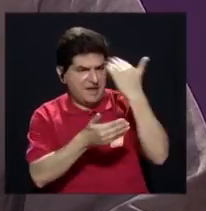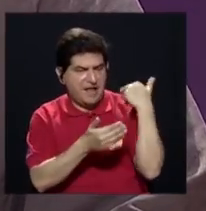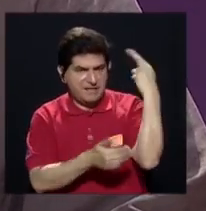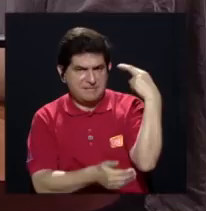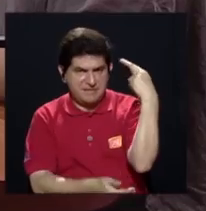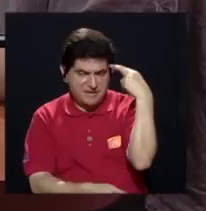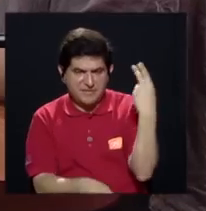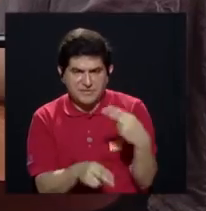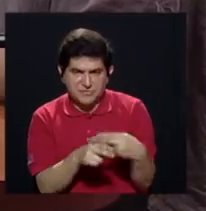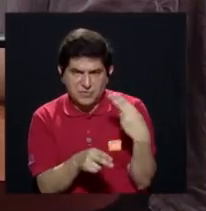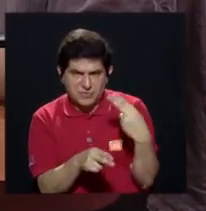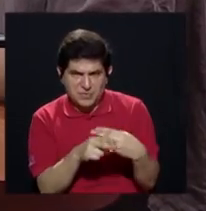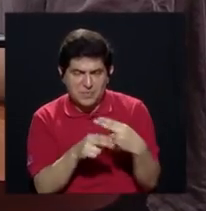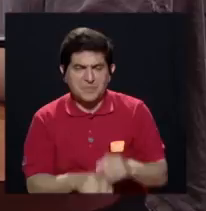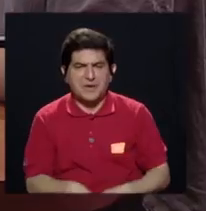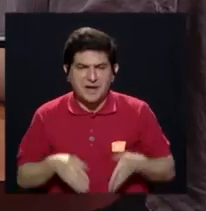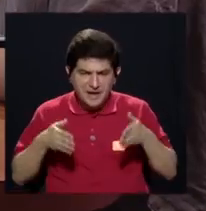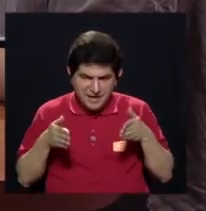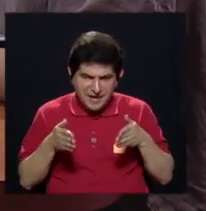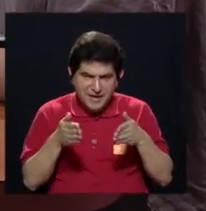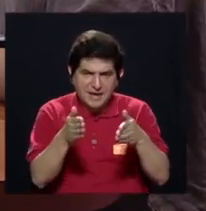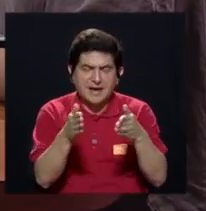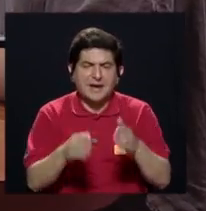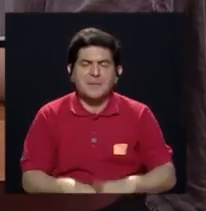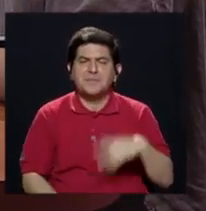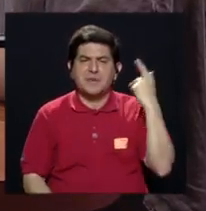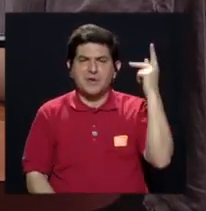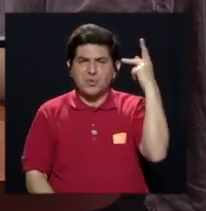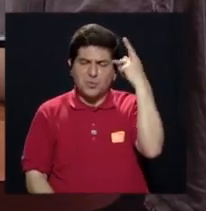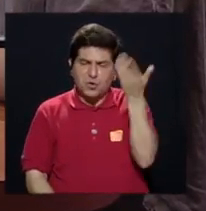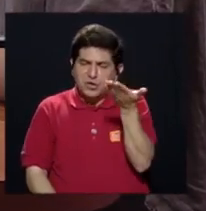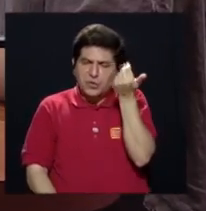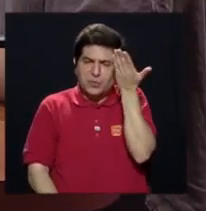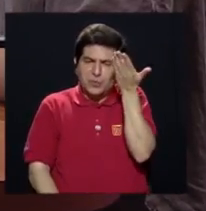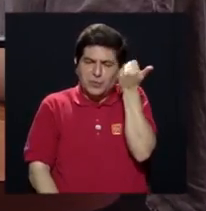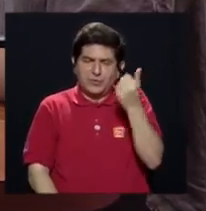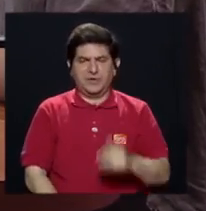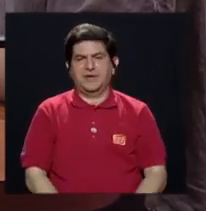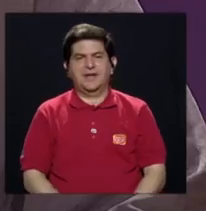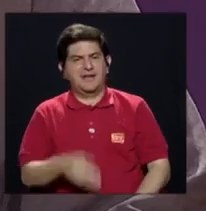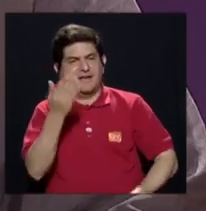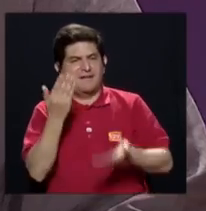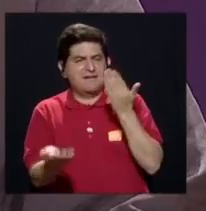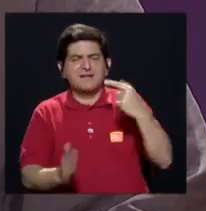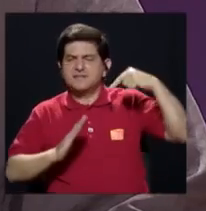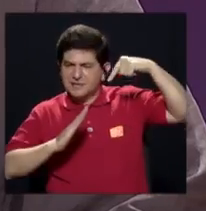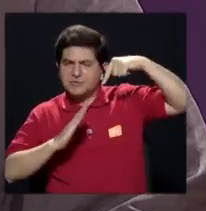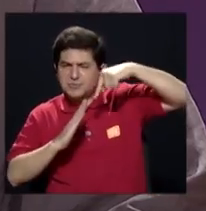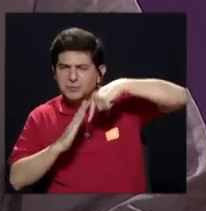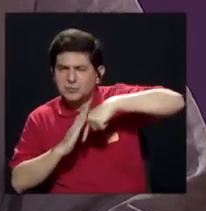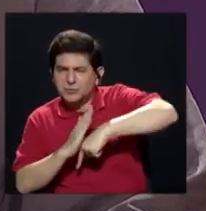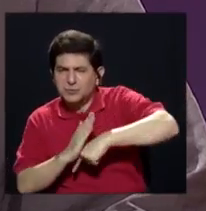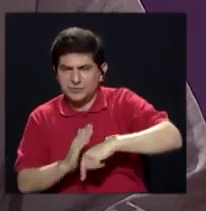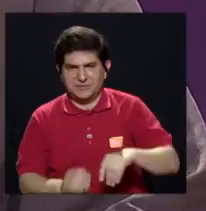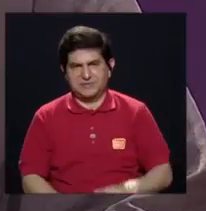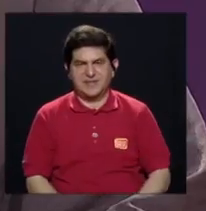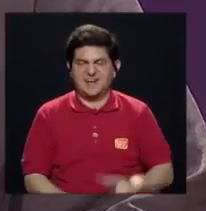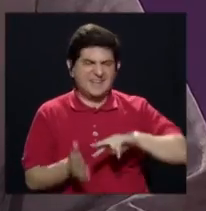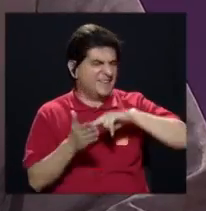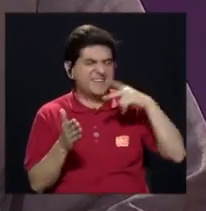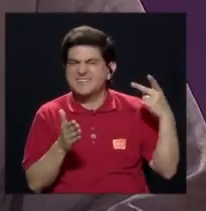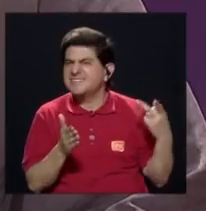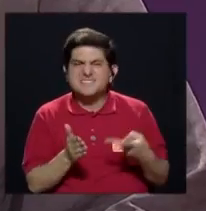Por qué nombrar este camino como un camino político a mí me gustaría si pudieran tal vez profundizar un poco más acerca de Qué